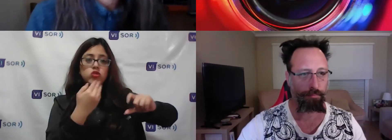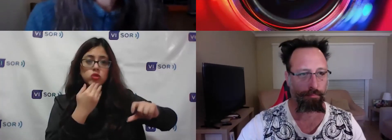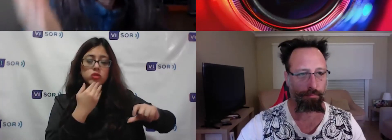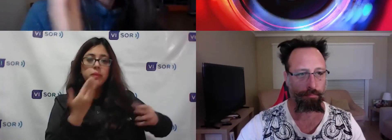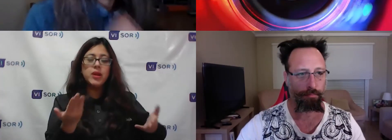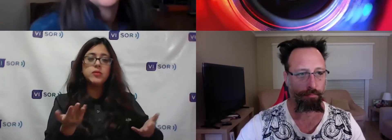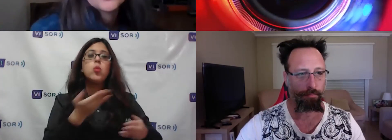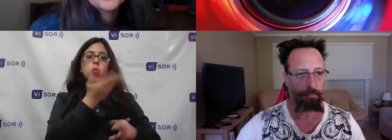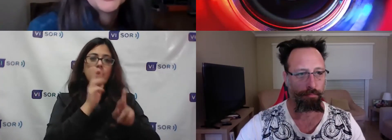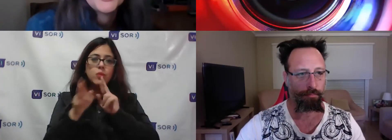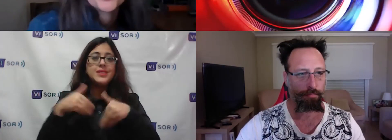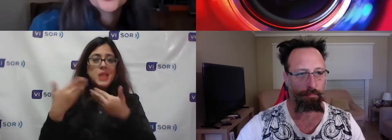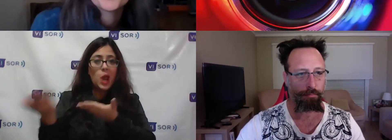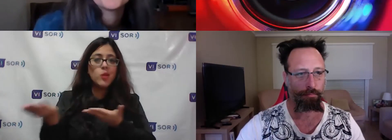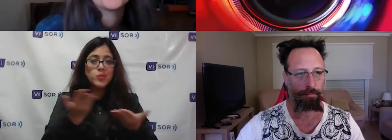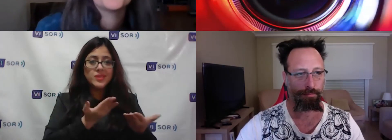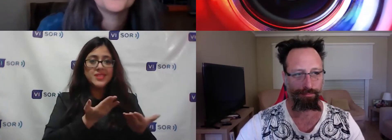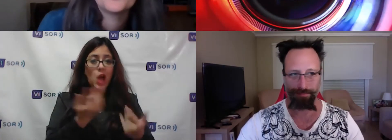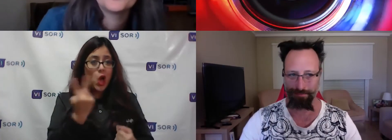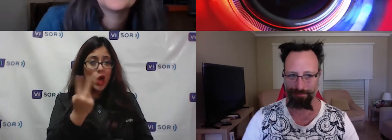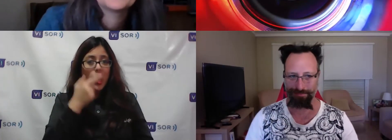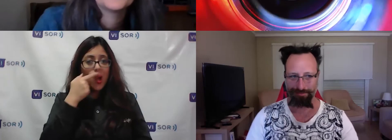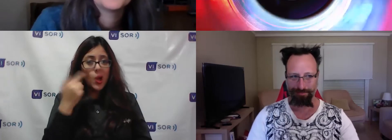seguimos con los chiquillos